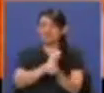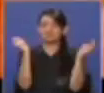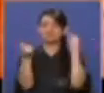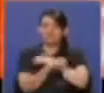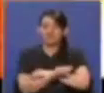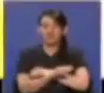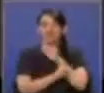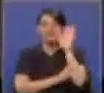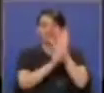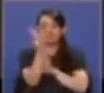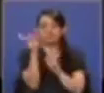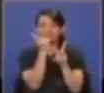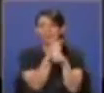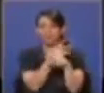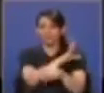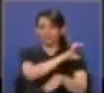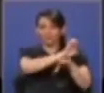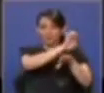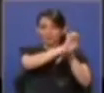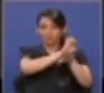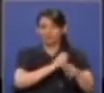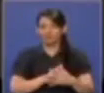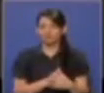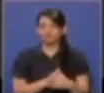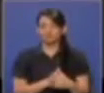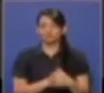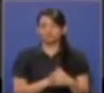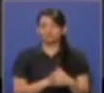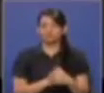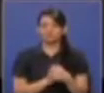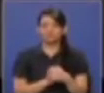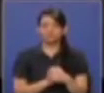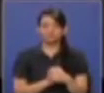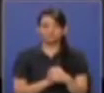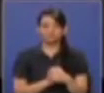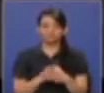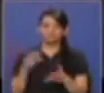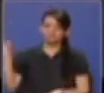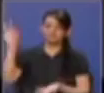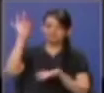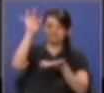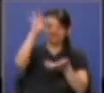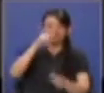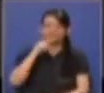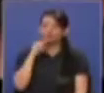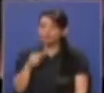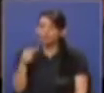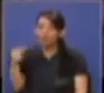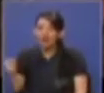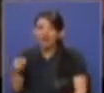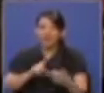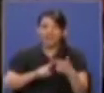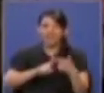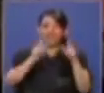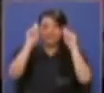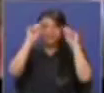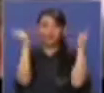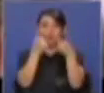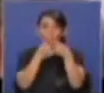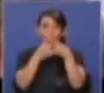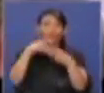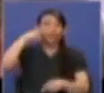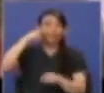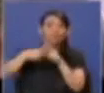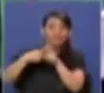matriz productiva. A nombre de cada uno de ellos, de Shuar, de Saraguro, del Mestizo, Muchas gracias por